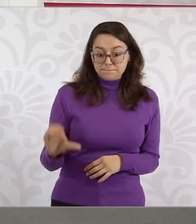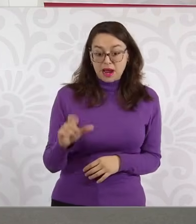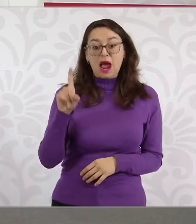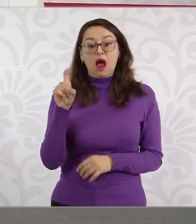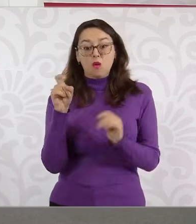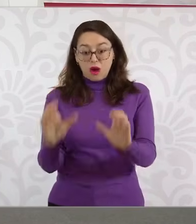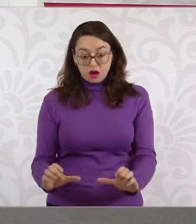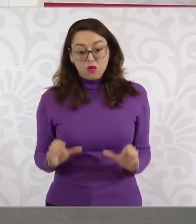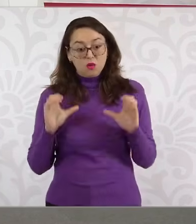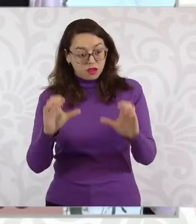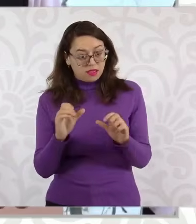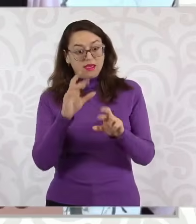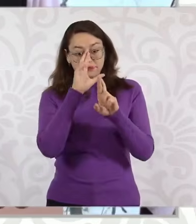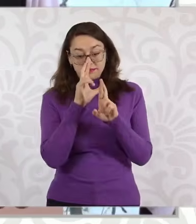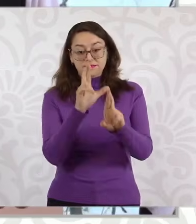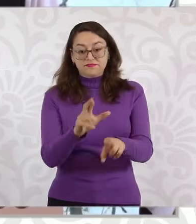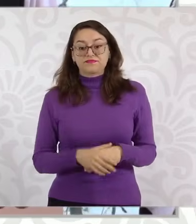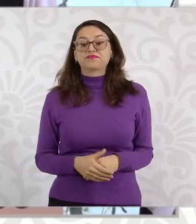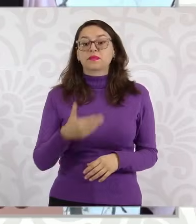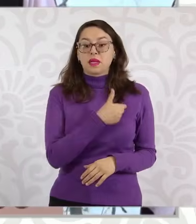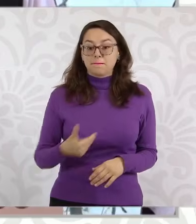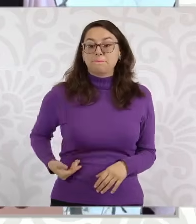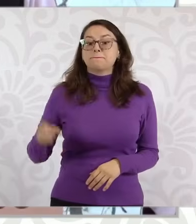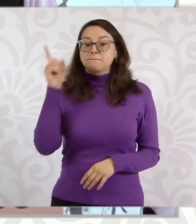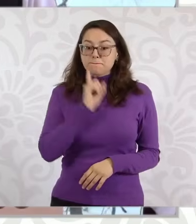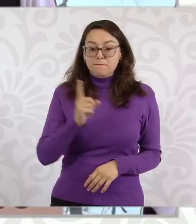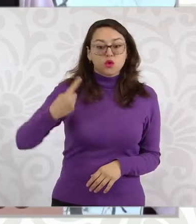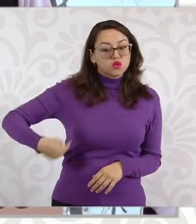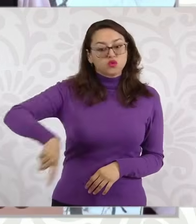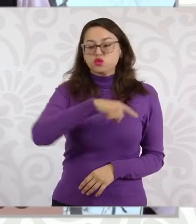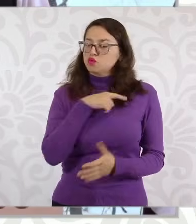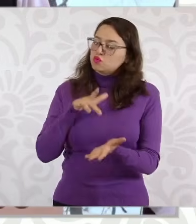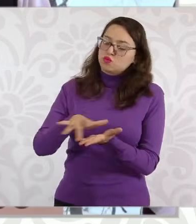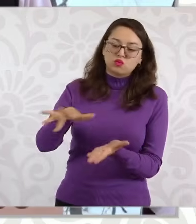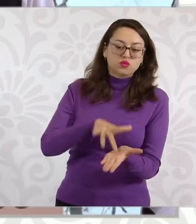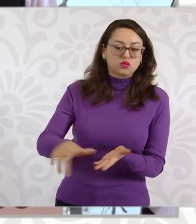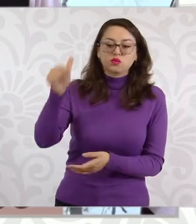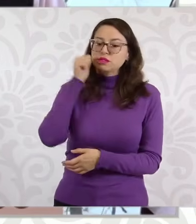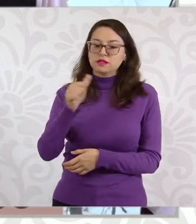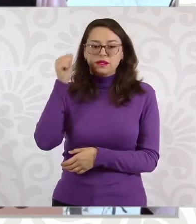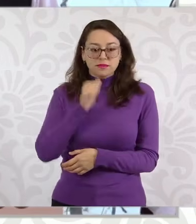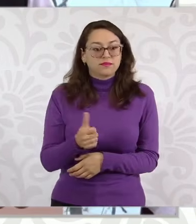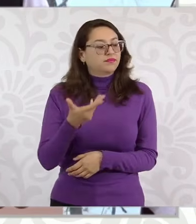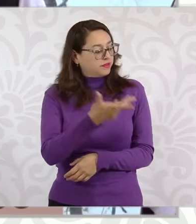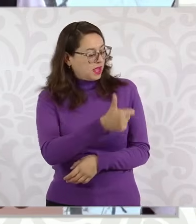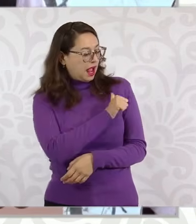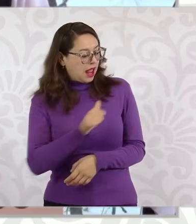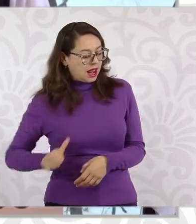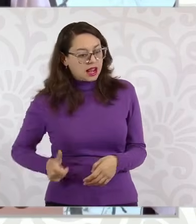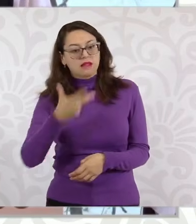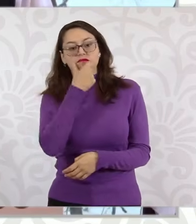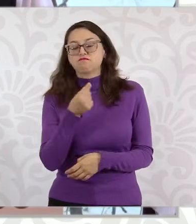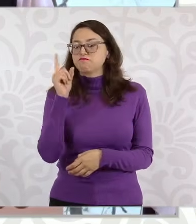se respeta. Presidenta, cuente siempre con todos nosotros y estoy segura que hablo por las alcaldesas, por